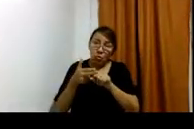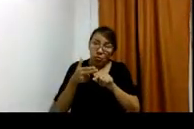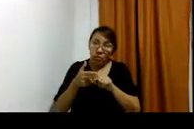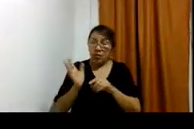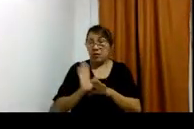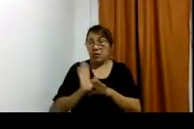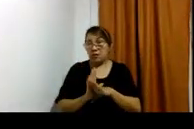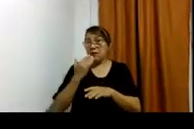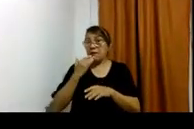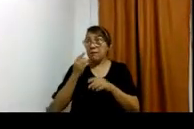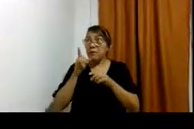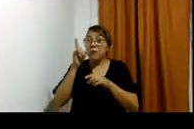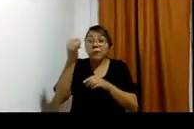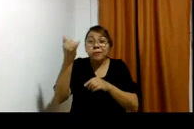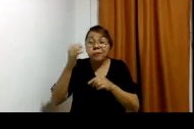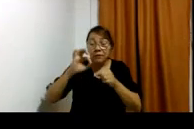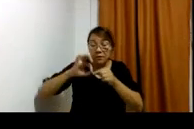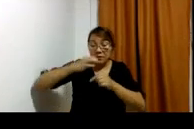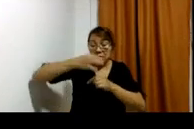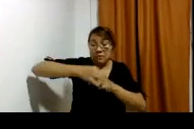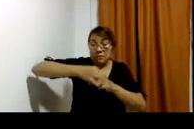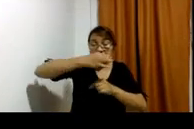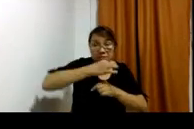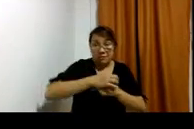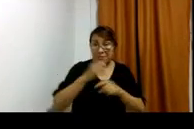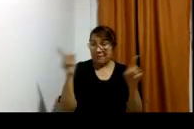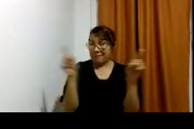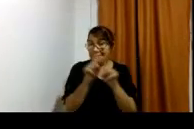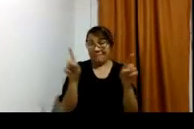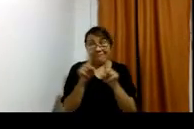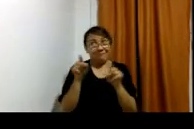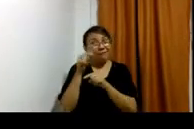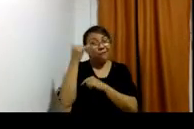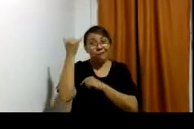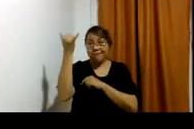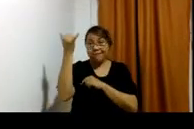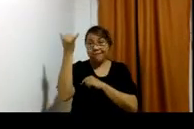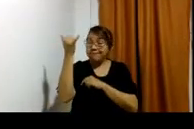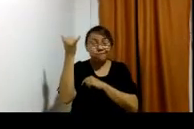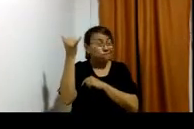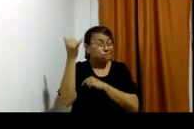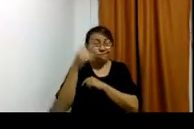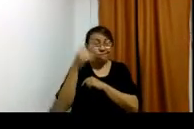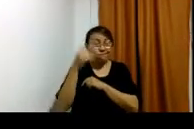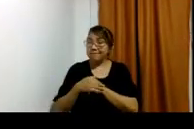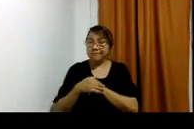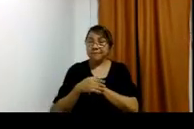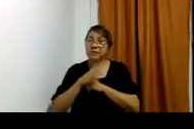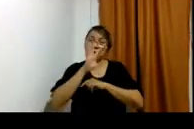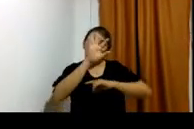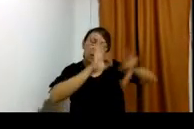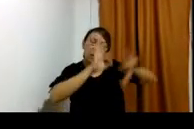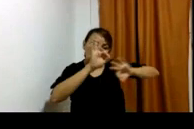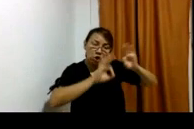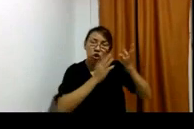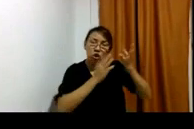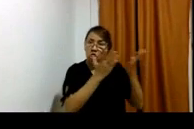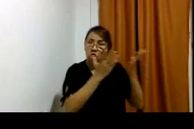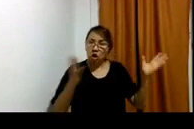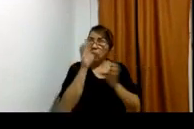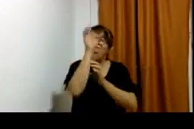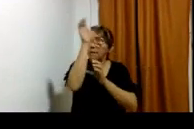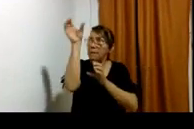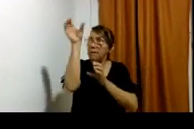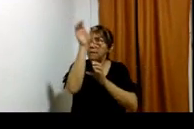sutura. Eso está totalmente descartado y no se debe mantener allí. La selección de los elementos debe considerar las